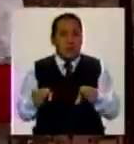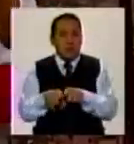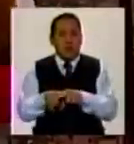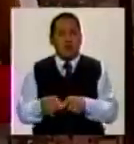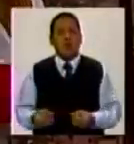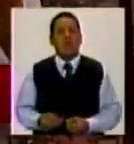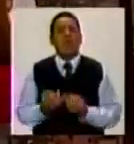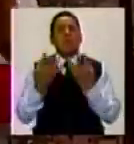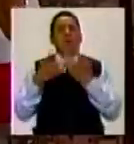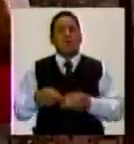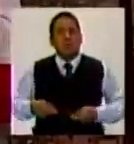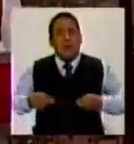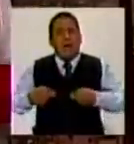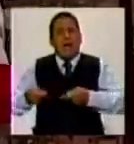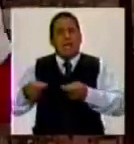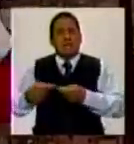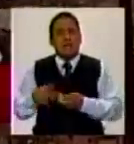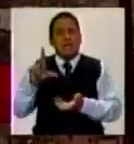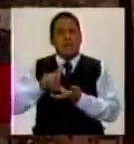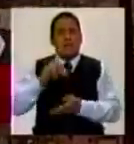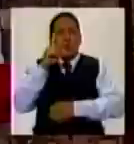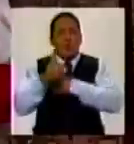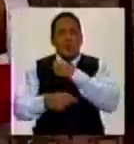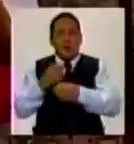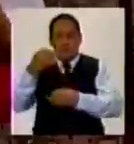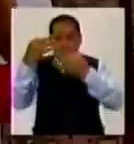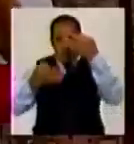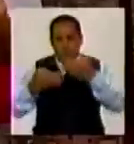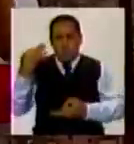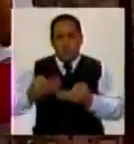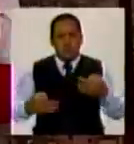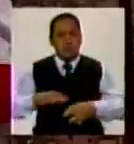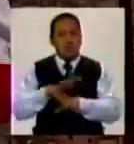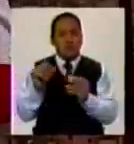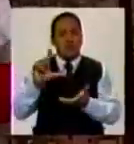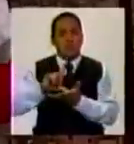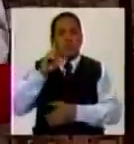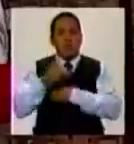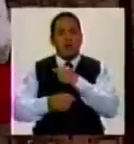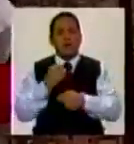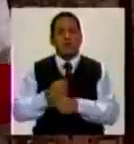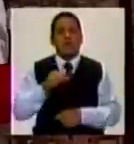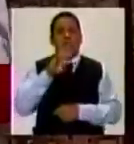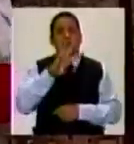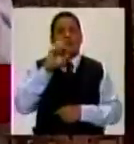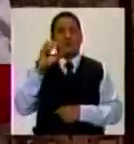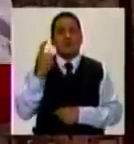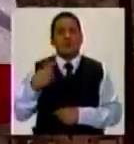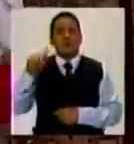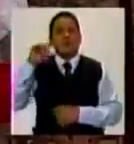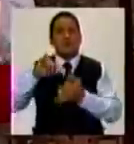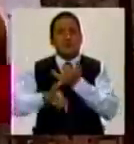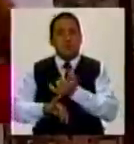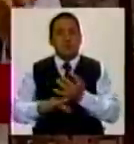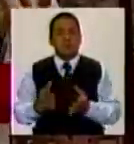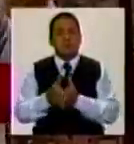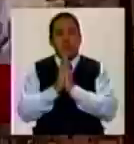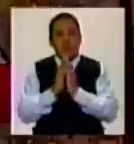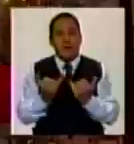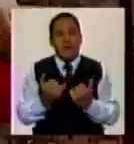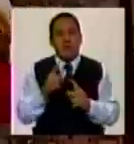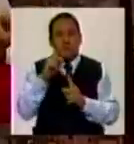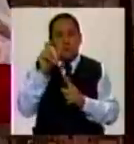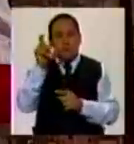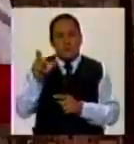¿Cuánto invierte Lima en un año entero? ¿Cuál es el presupuesto de inversión pública de Lima de este año? 400 millones de soles. Por favor, que alguien me explique